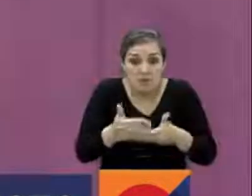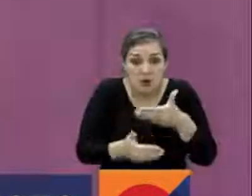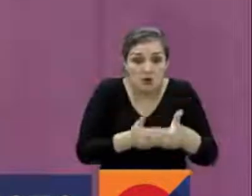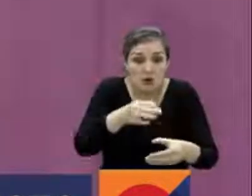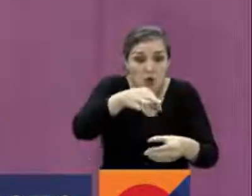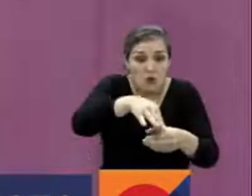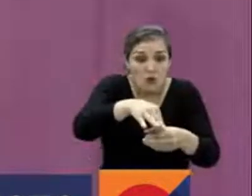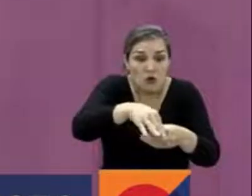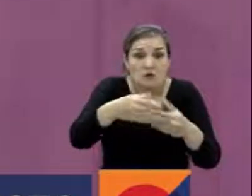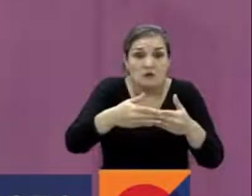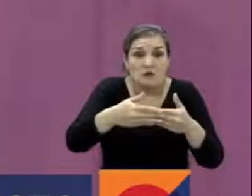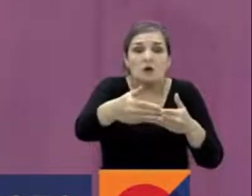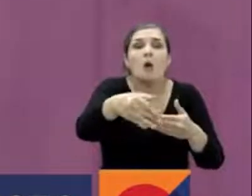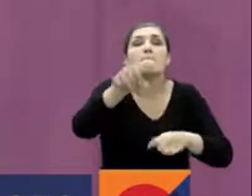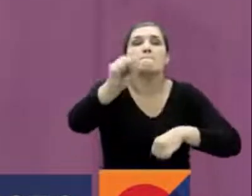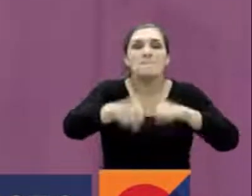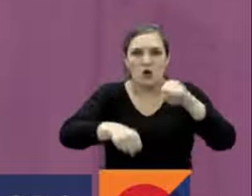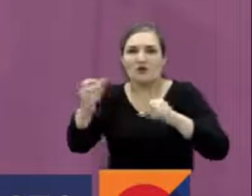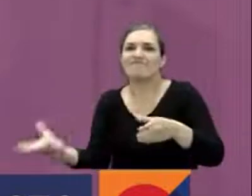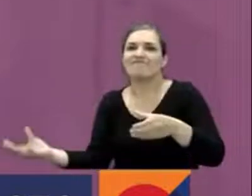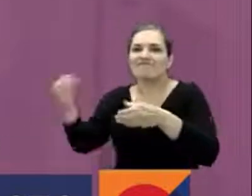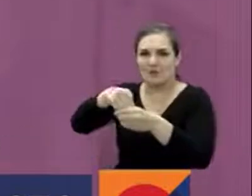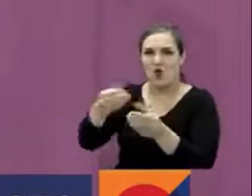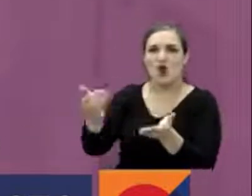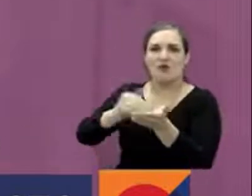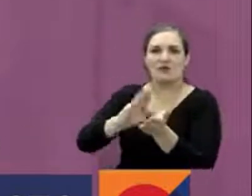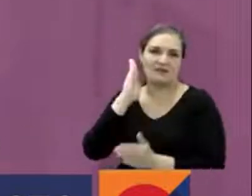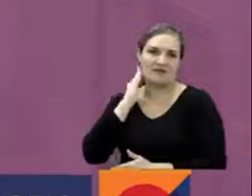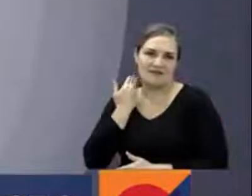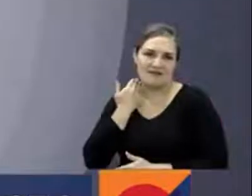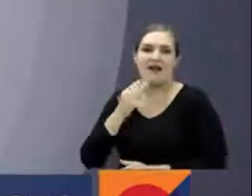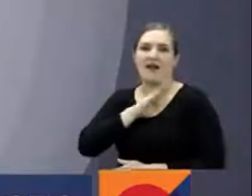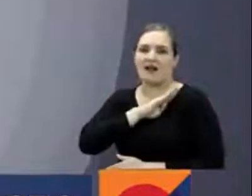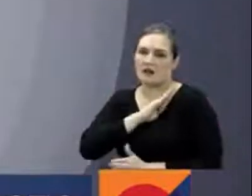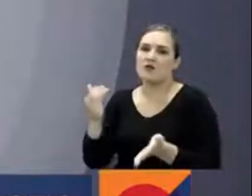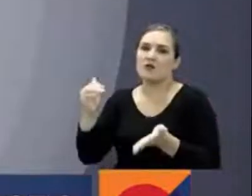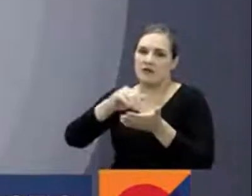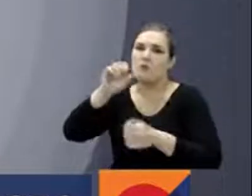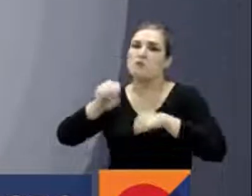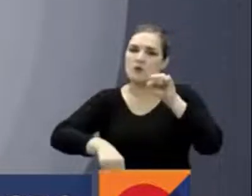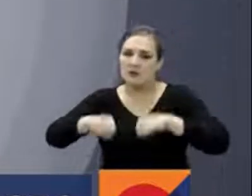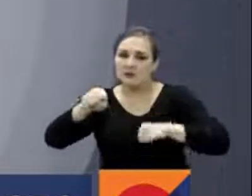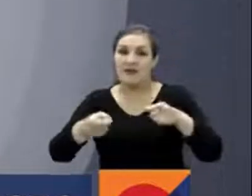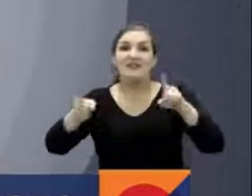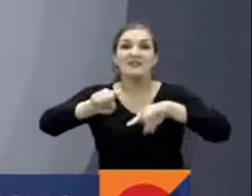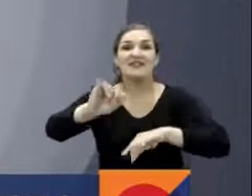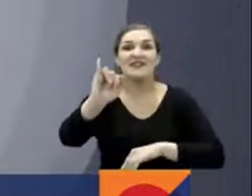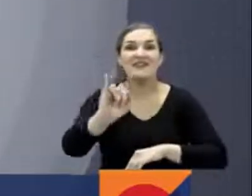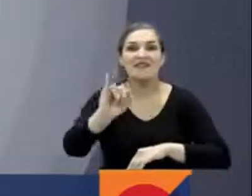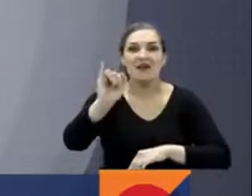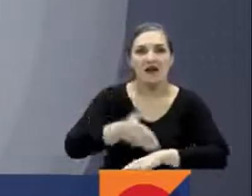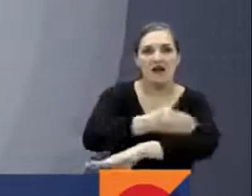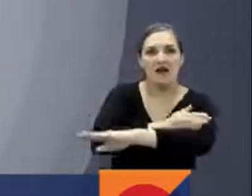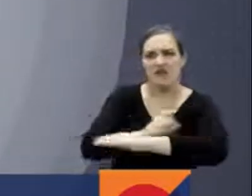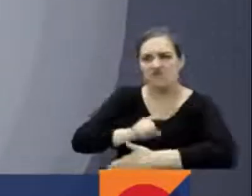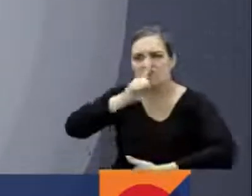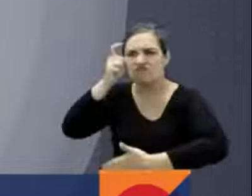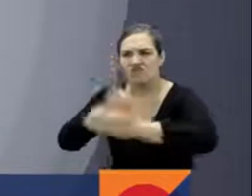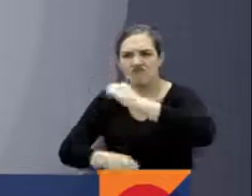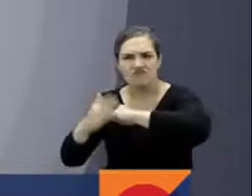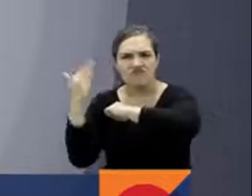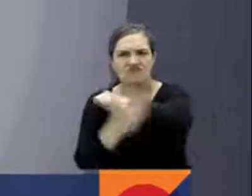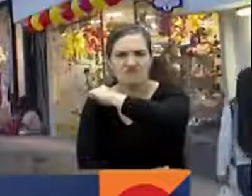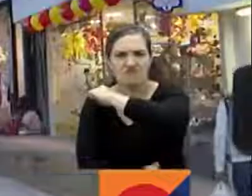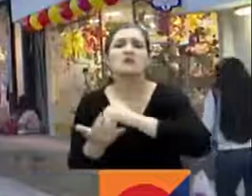electoral, podría levantarse la suspensión del alcalde de Medellín, Daniel Quintero. El mandatario de Ibagué, que también fue sancionado el mismo día que Quintero,